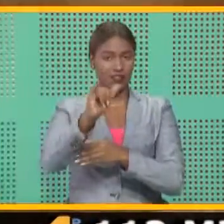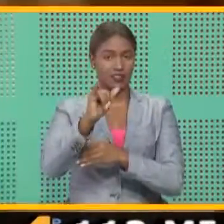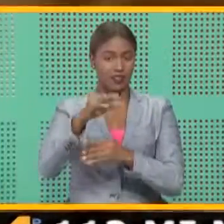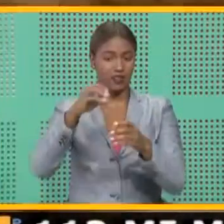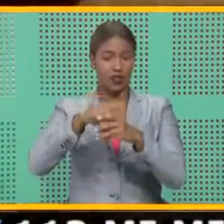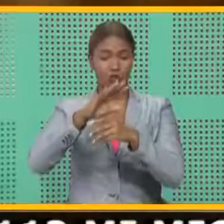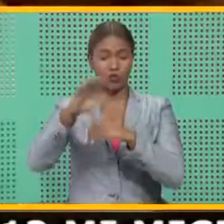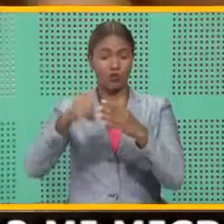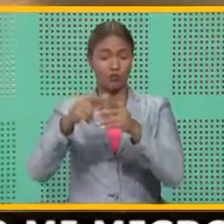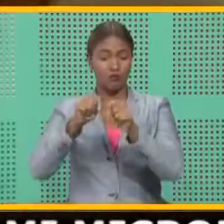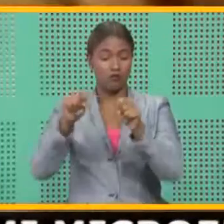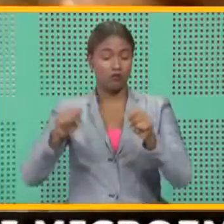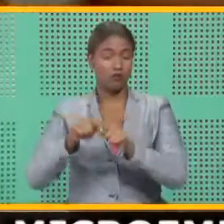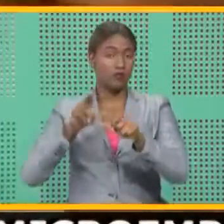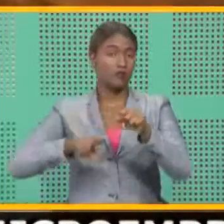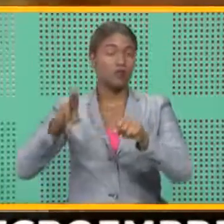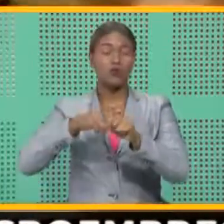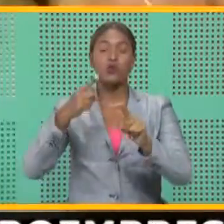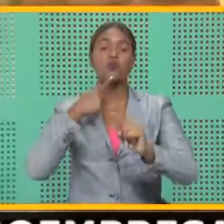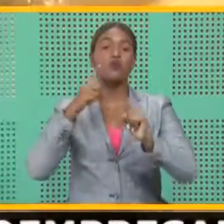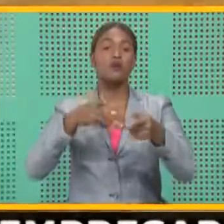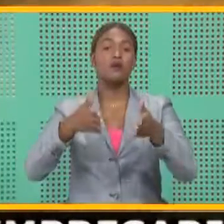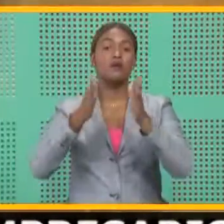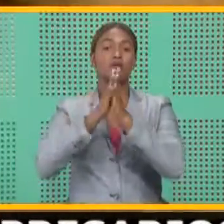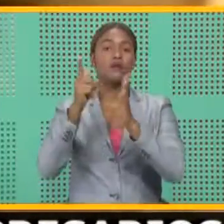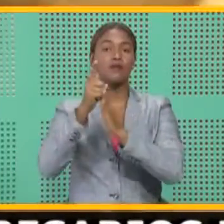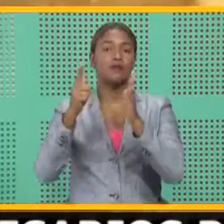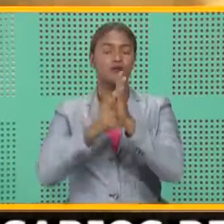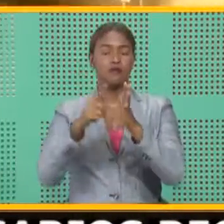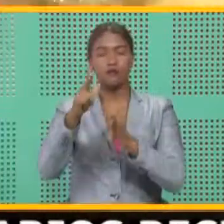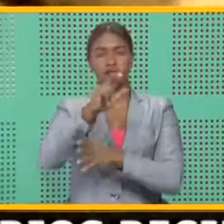el territorio nacional responde al mandato de la Ley